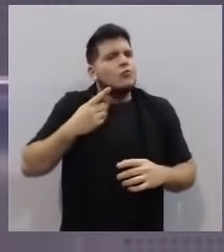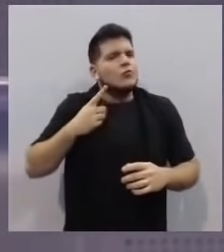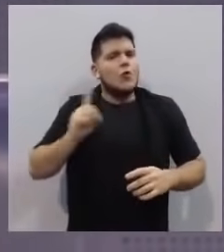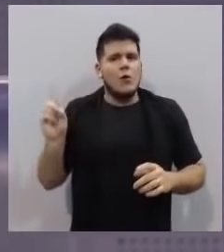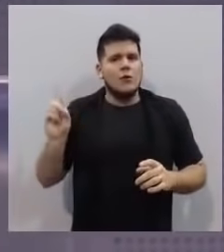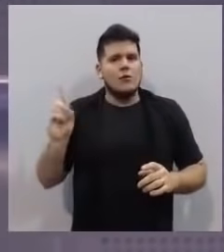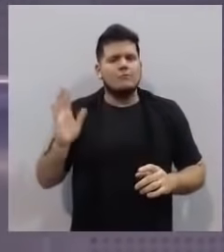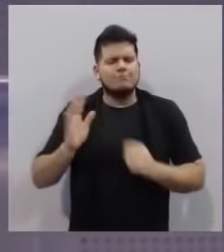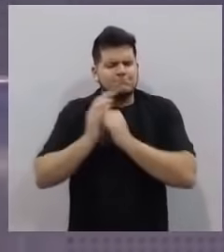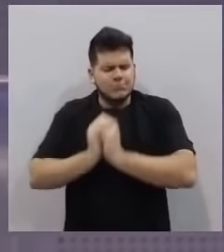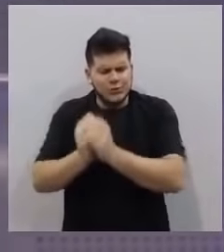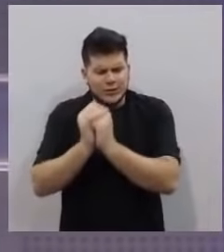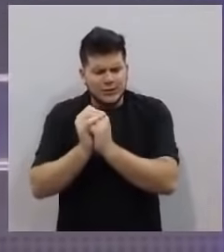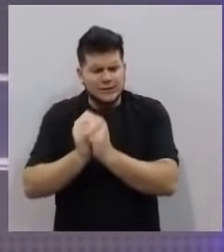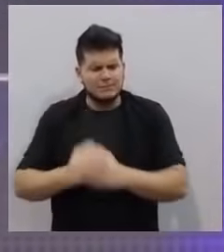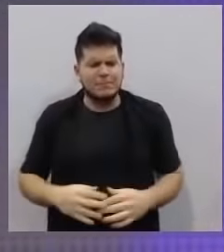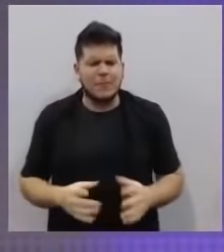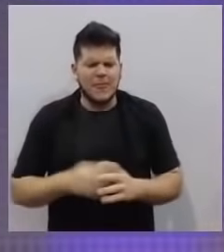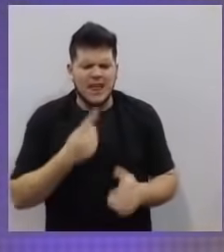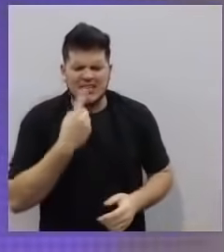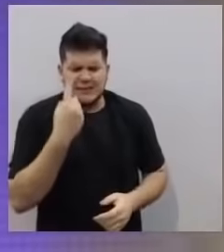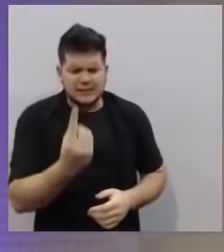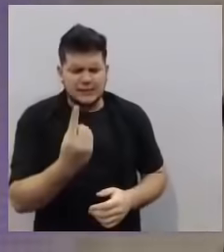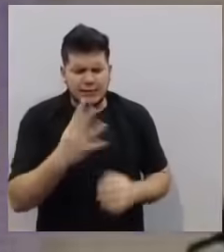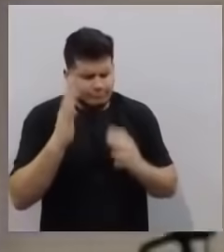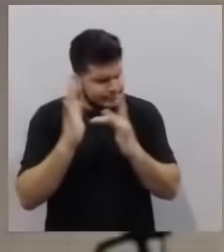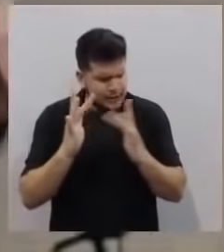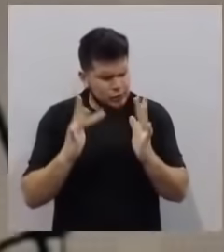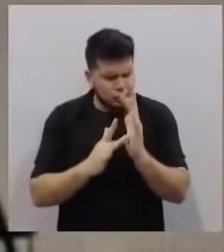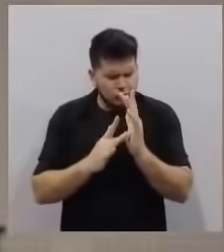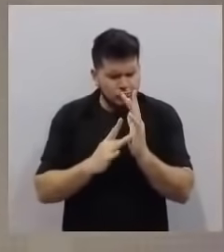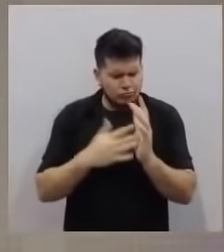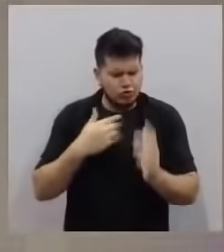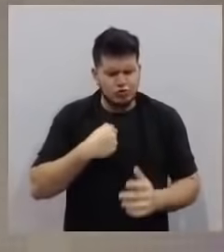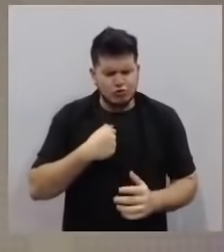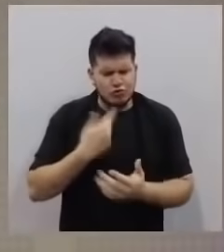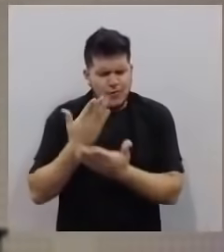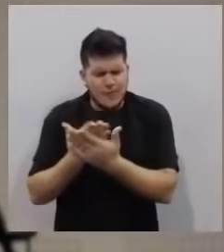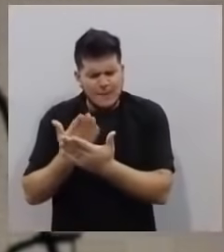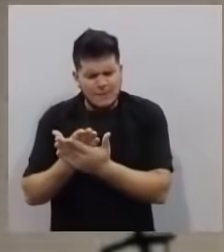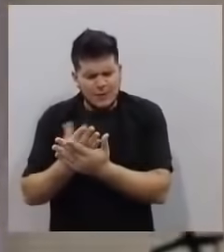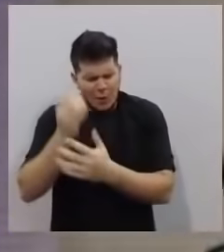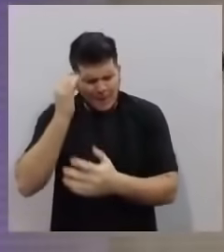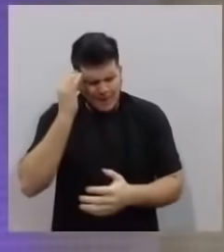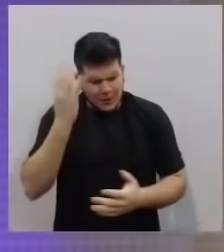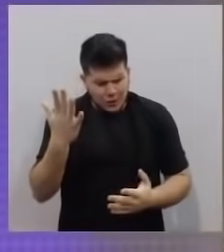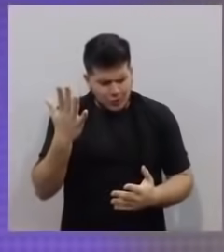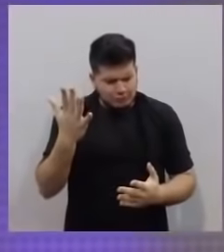me paso muchas veces como el hijo que quedó en la casa donde he renegado